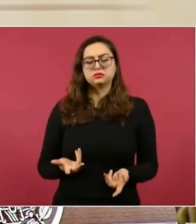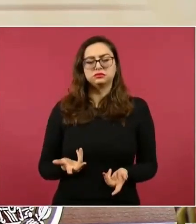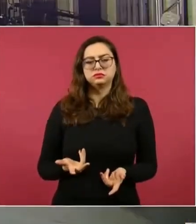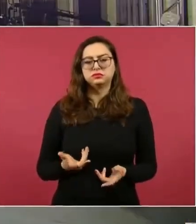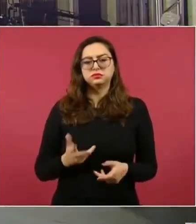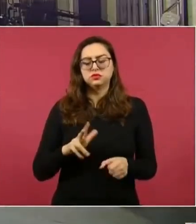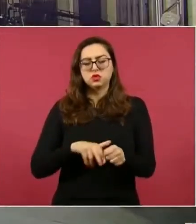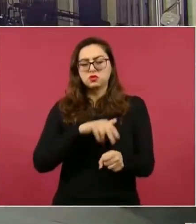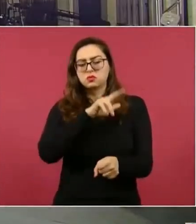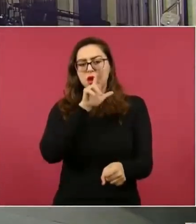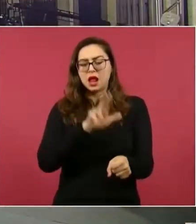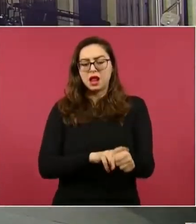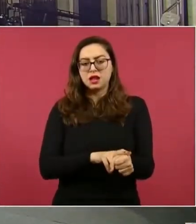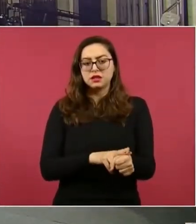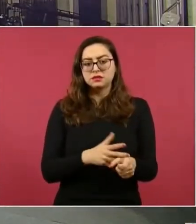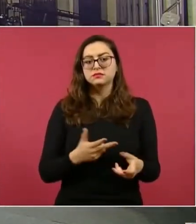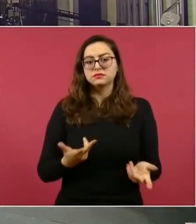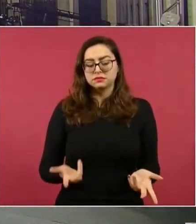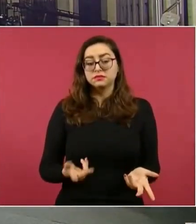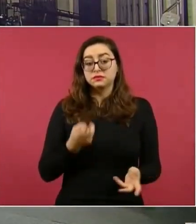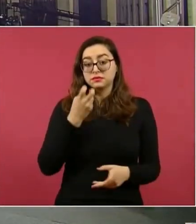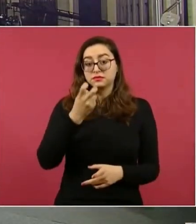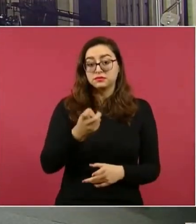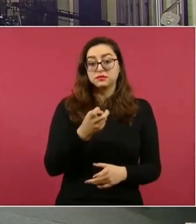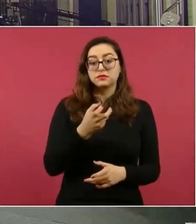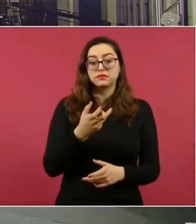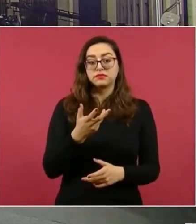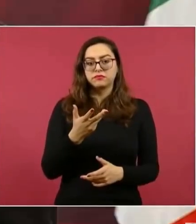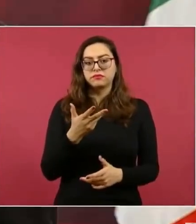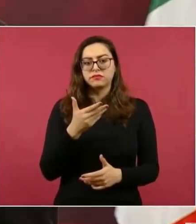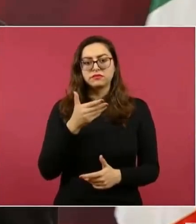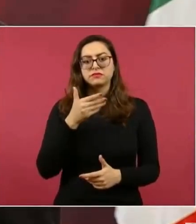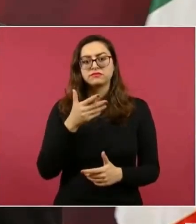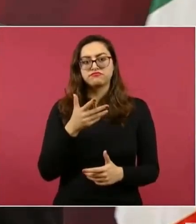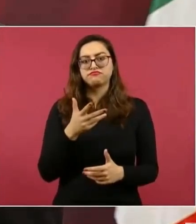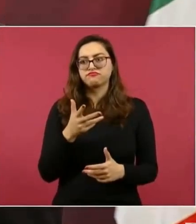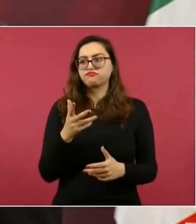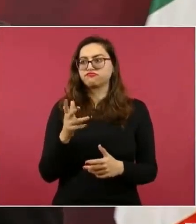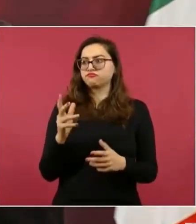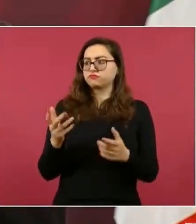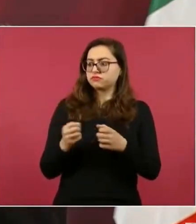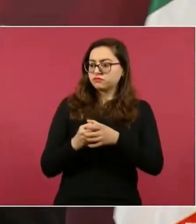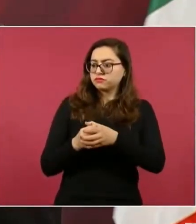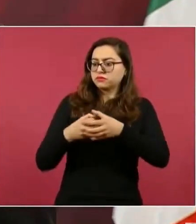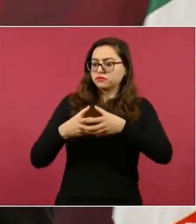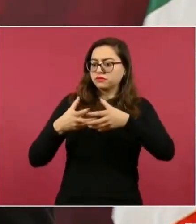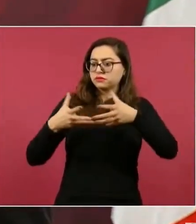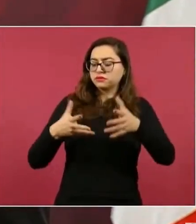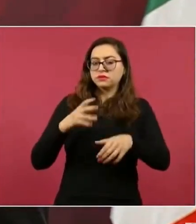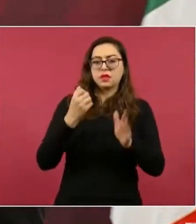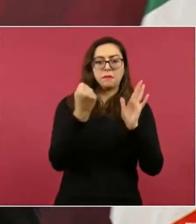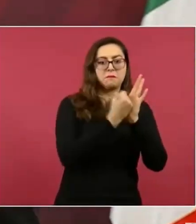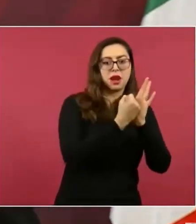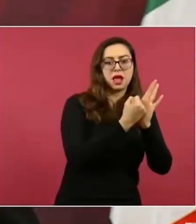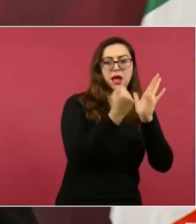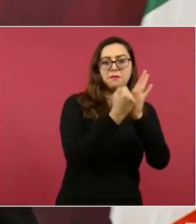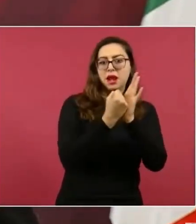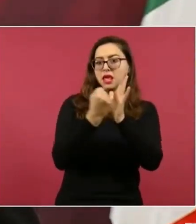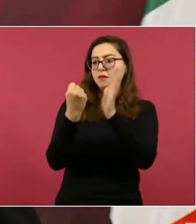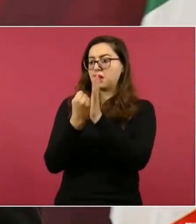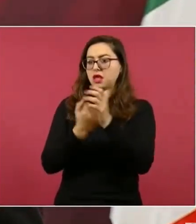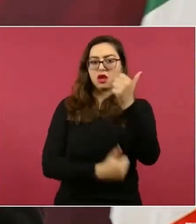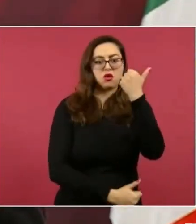extranjero, porque esto va a producir competencia y va a bajar los